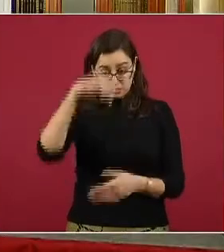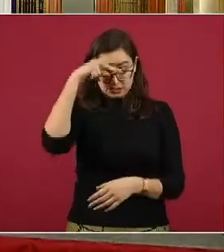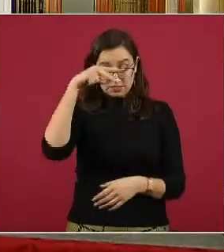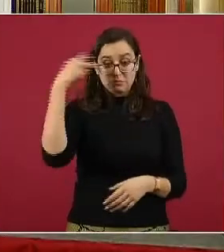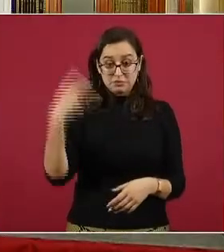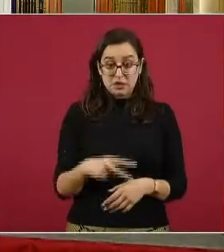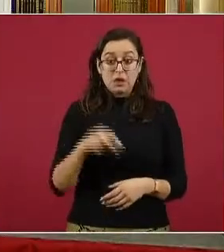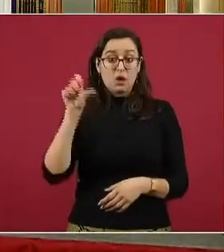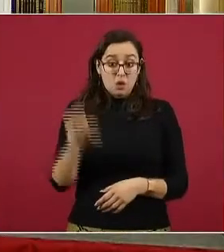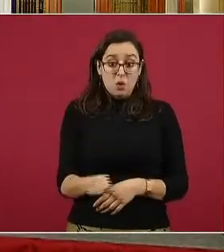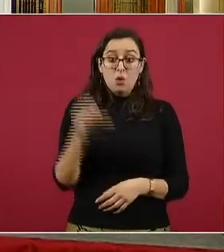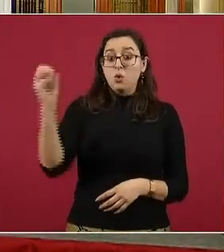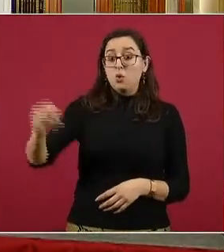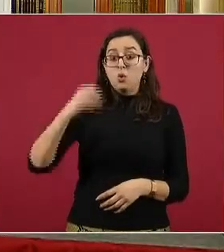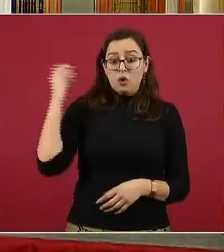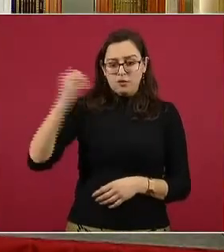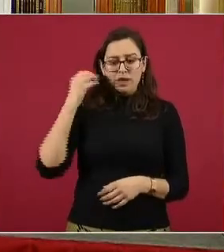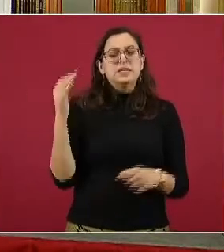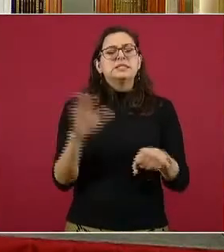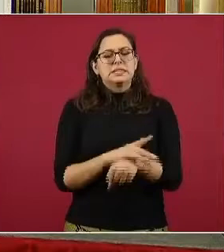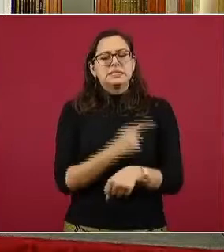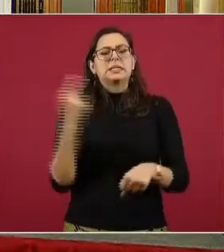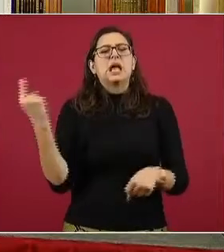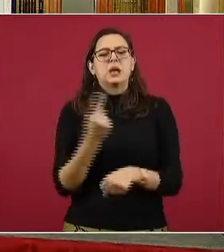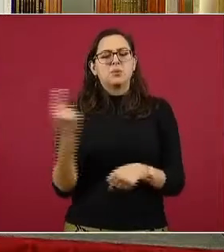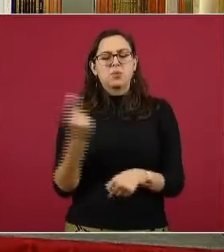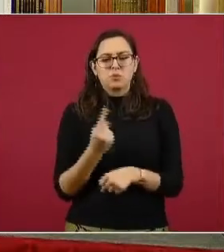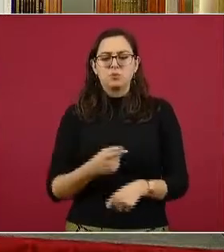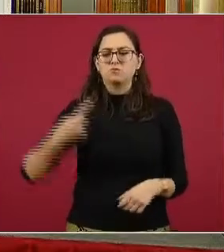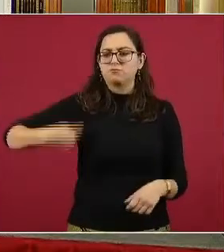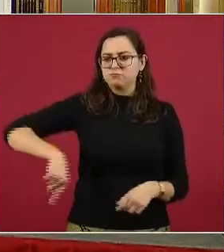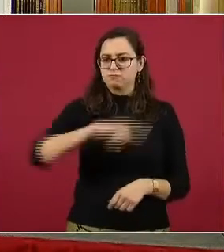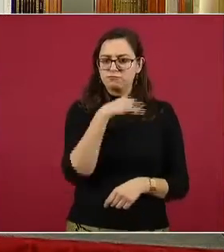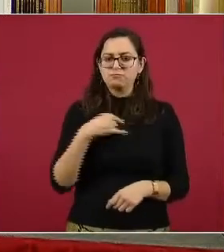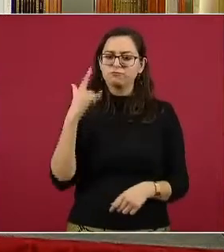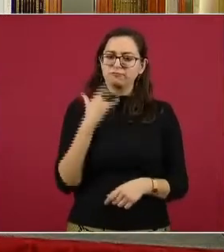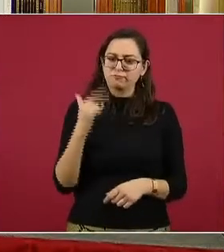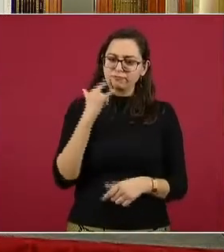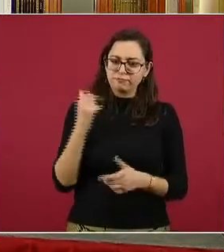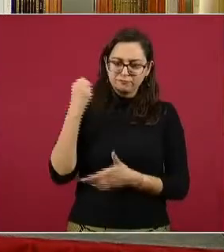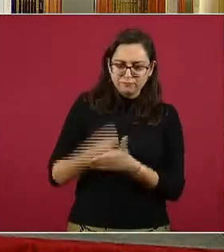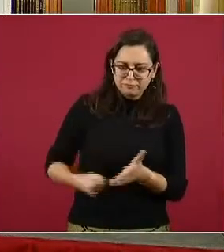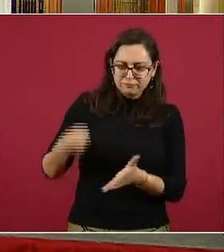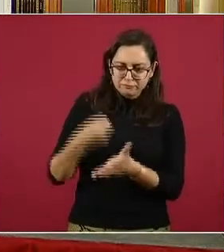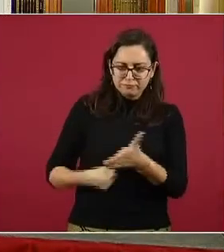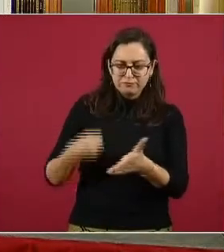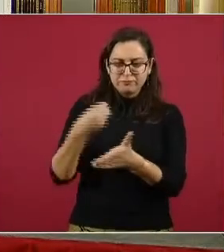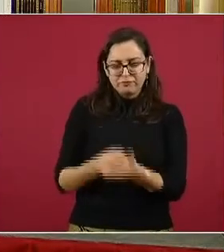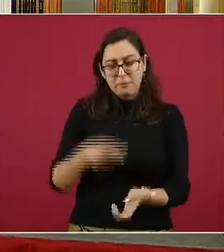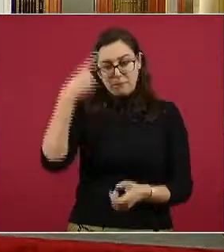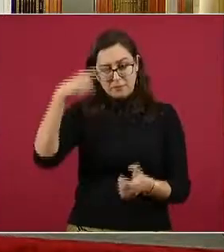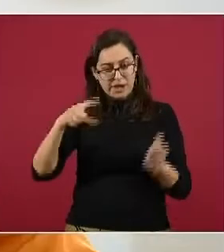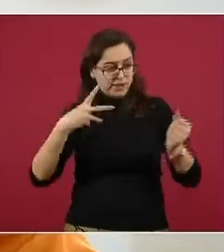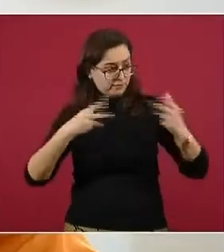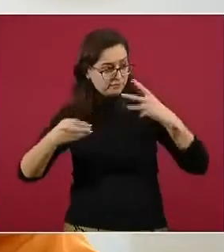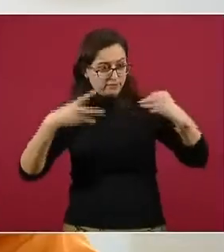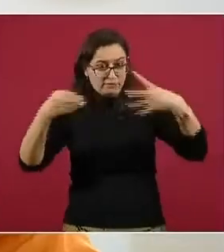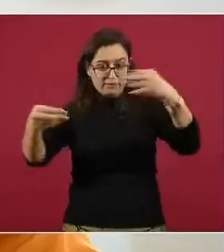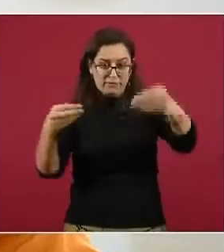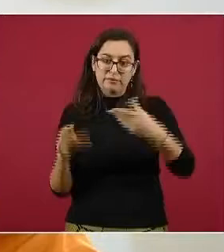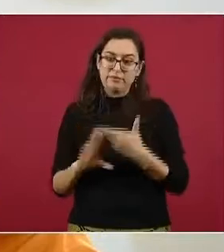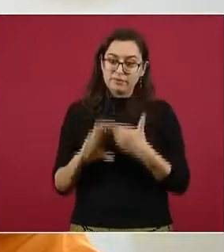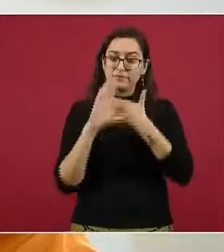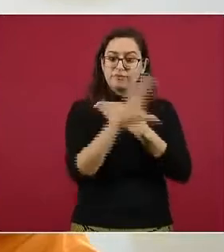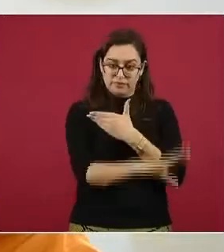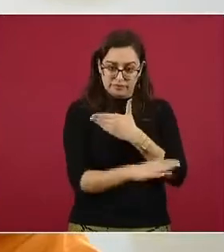esta sesión porque estamos empujando nuevas acciones y medidas para evitar contagios de COVID-19 en